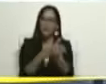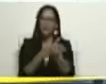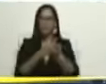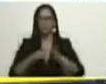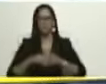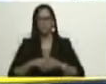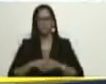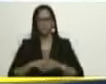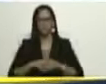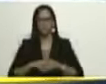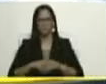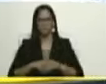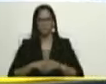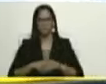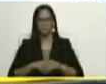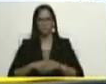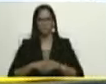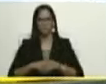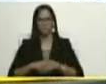modelo.